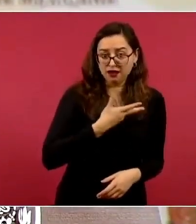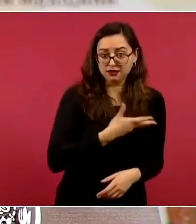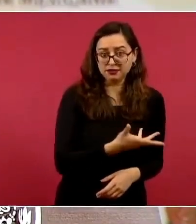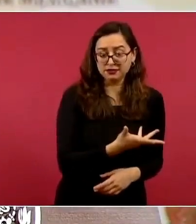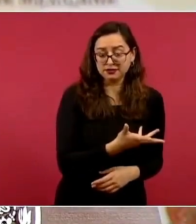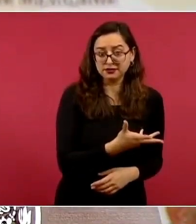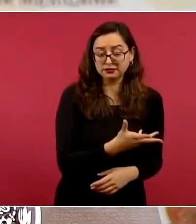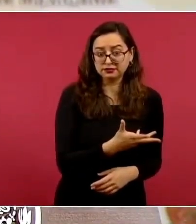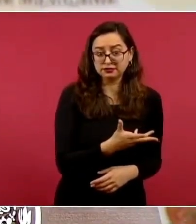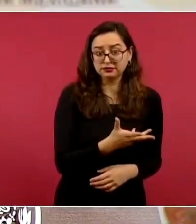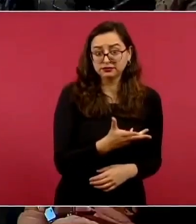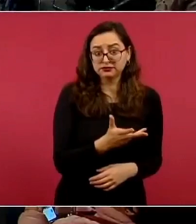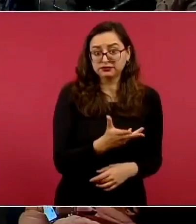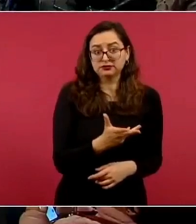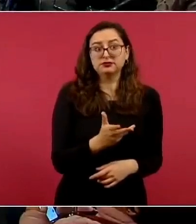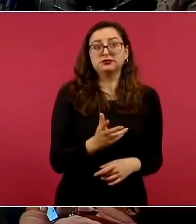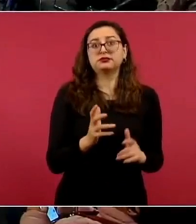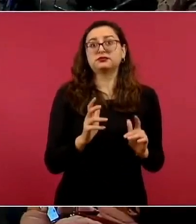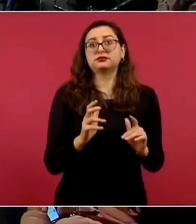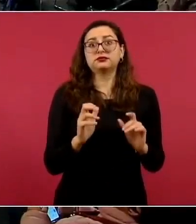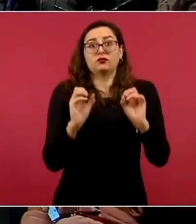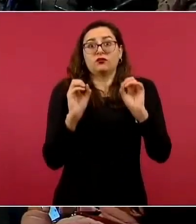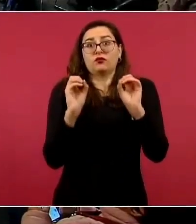o porque tienen